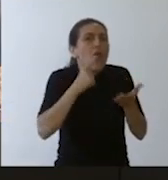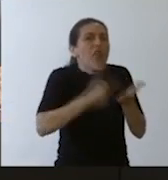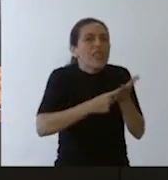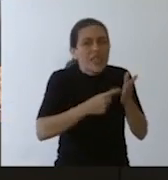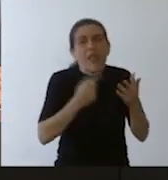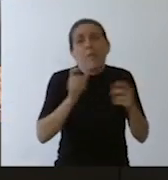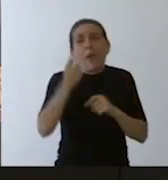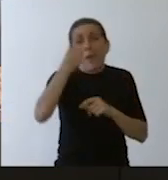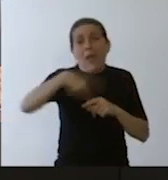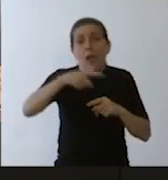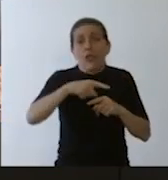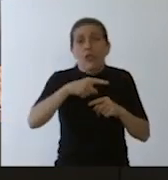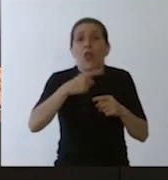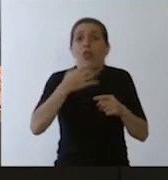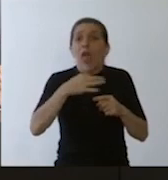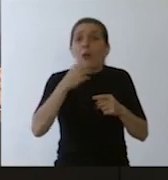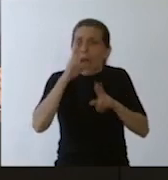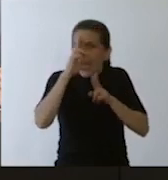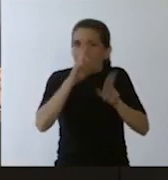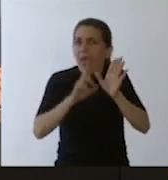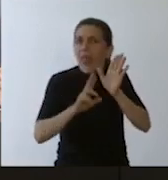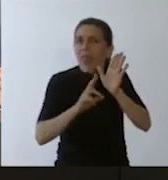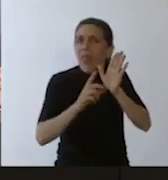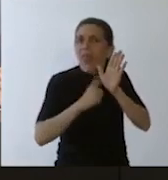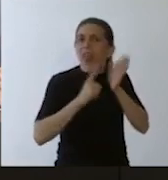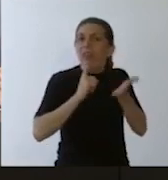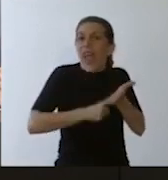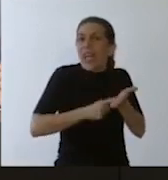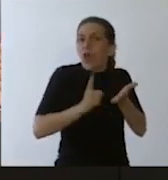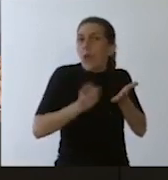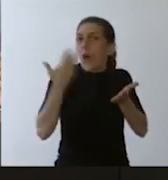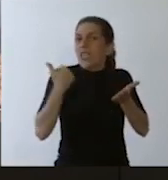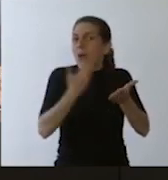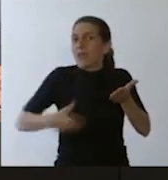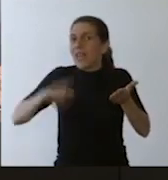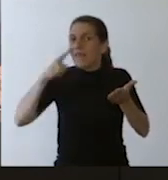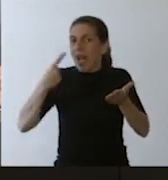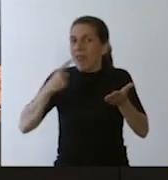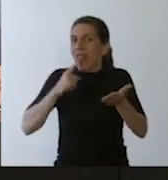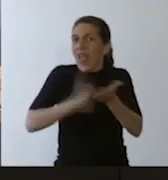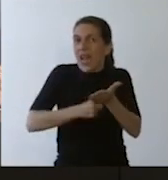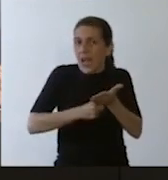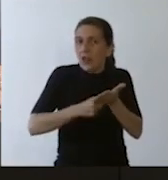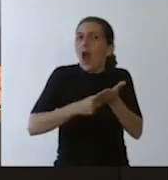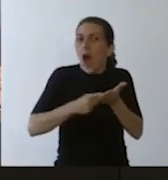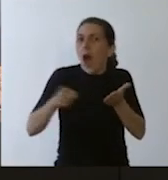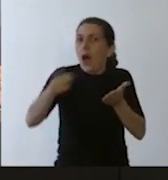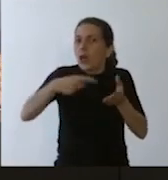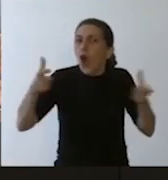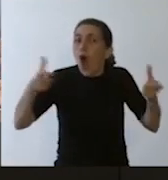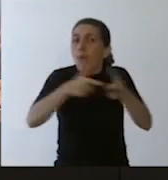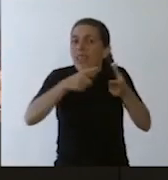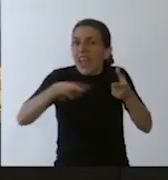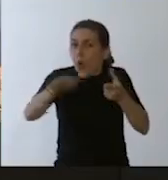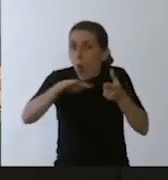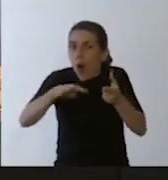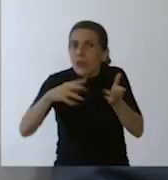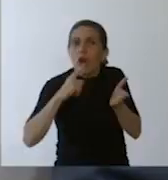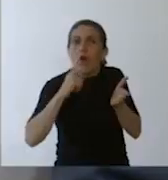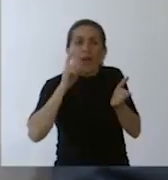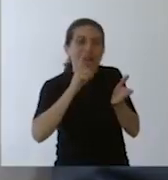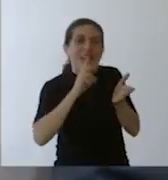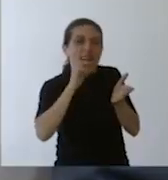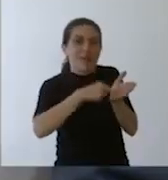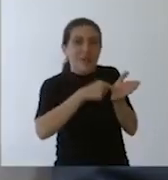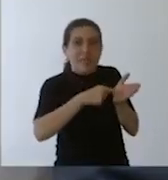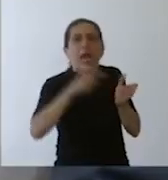ajustar primero al decreto que dictó ayer el presidente Fernández y hoy están trabajando para las acciones correspondientes, reitero, en